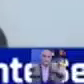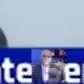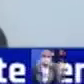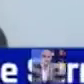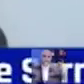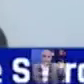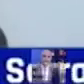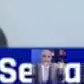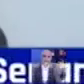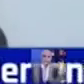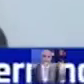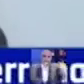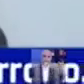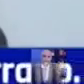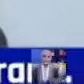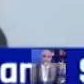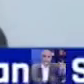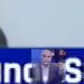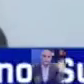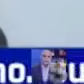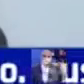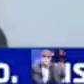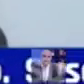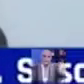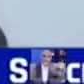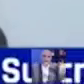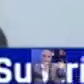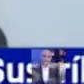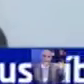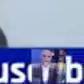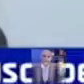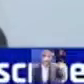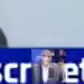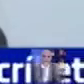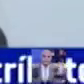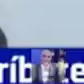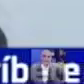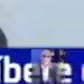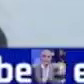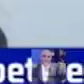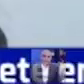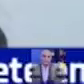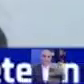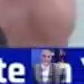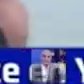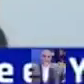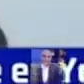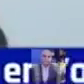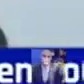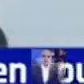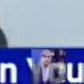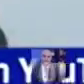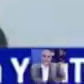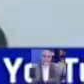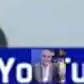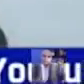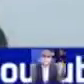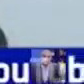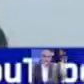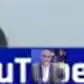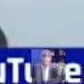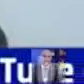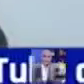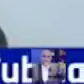lista donde ponen a México como uno de los países más corruptos. Este tipo hizo la metodología, este